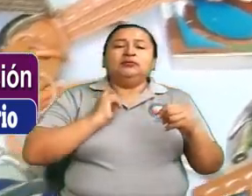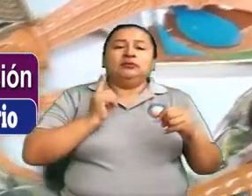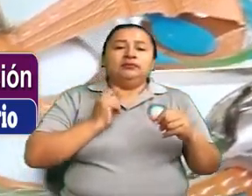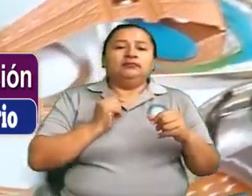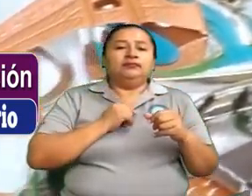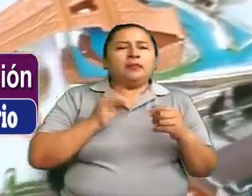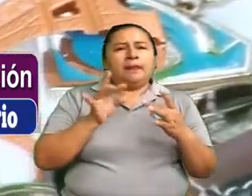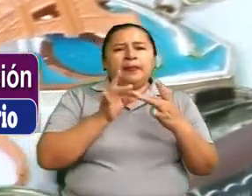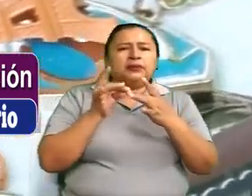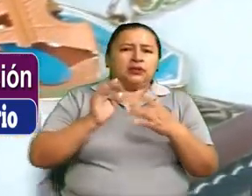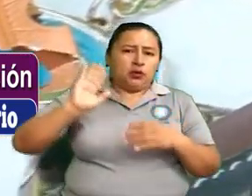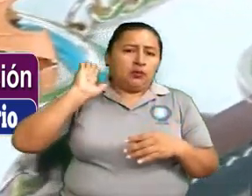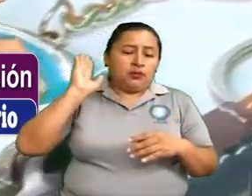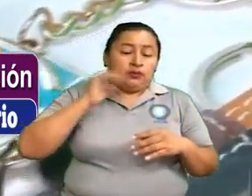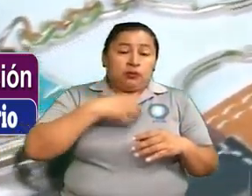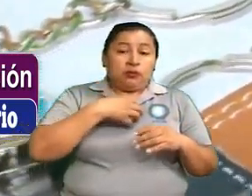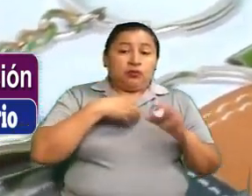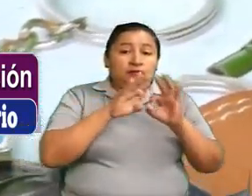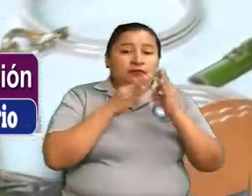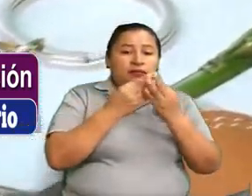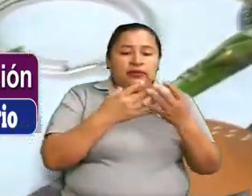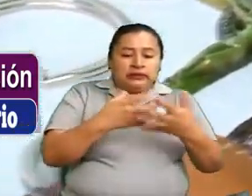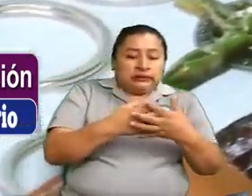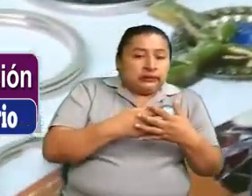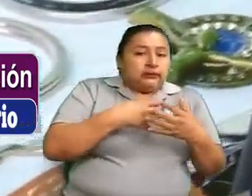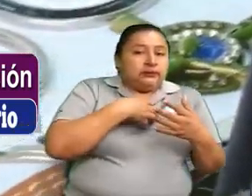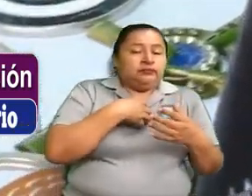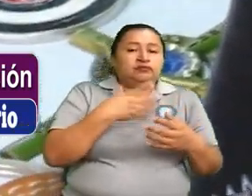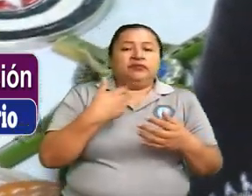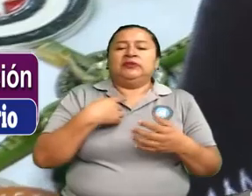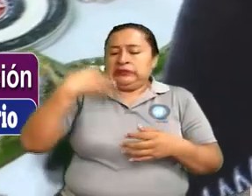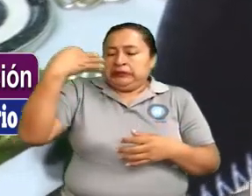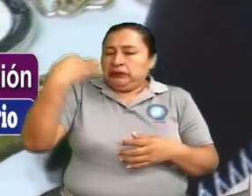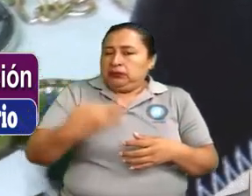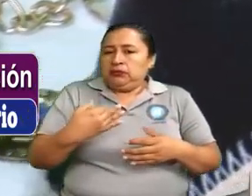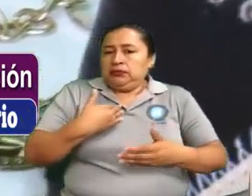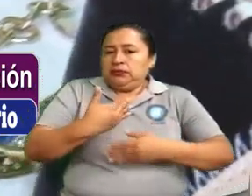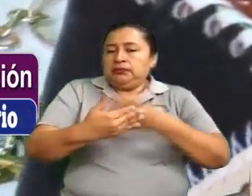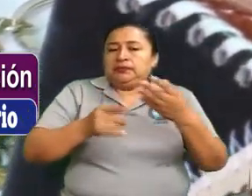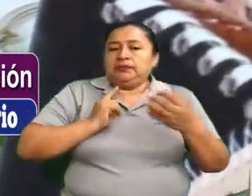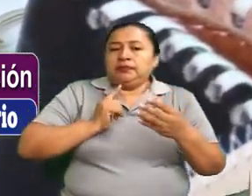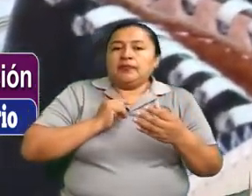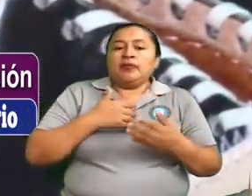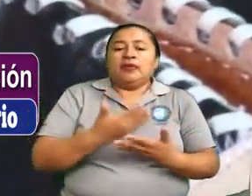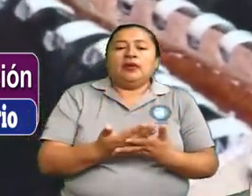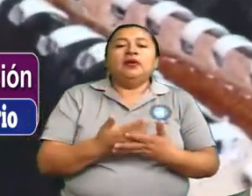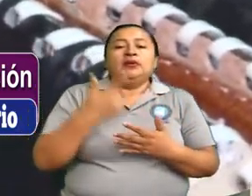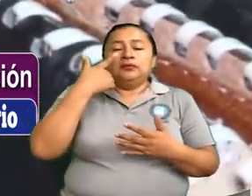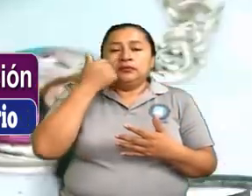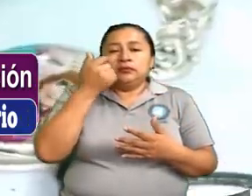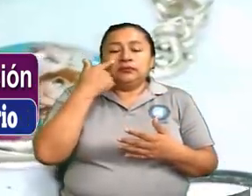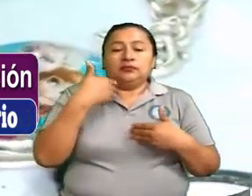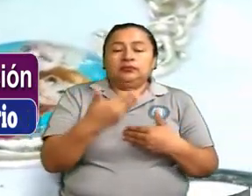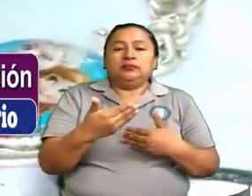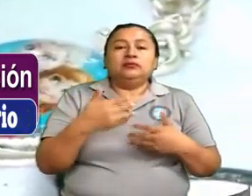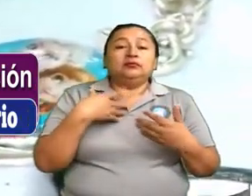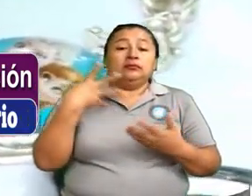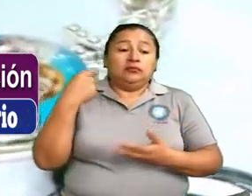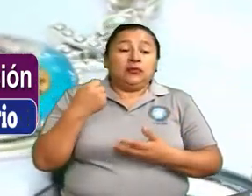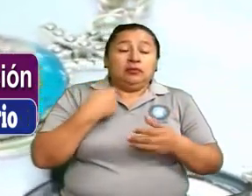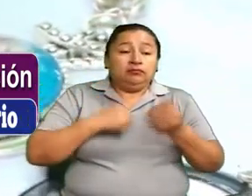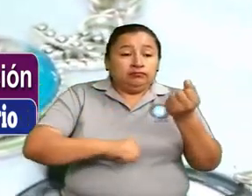un particular compromiso con nuestra familia y tenemos firme también el conocimiento de que